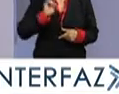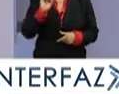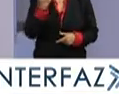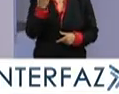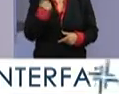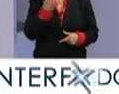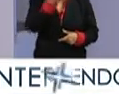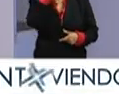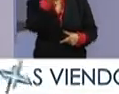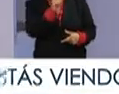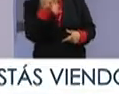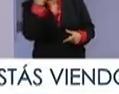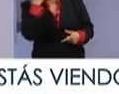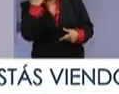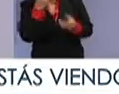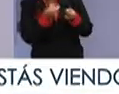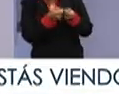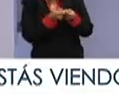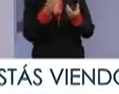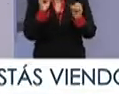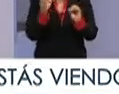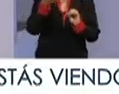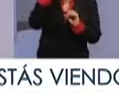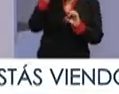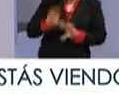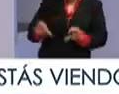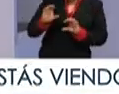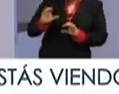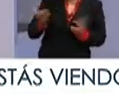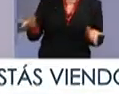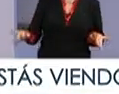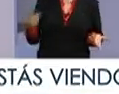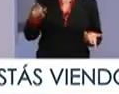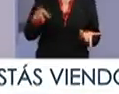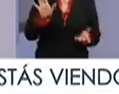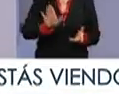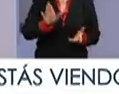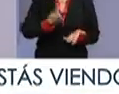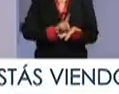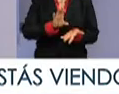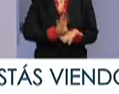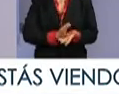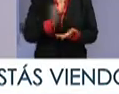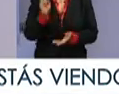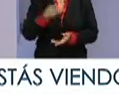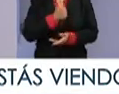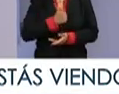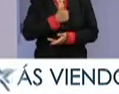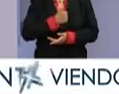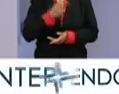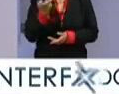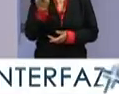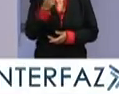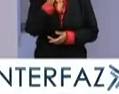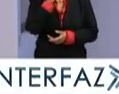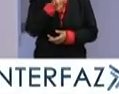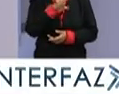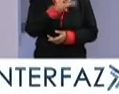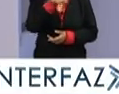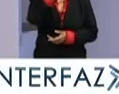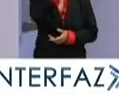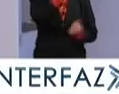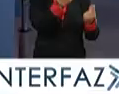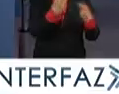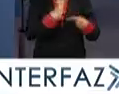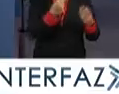ya quien no sabe utilizar un teléfono, quien no sabe utilizar una computadora, ya es un discapacitado, lamentablemente. Exacto. Pero para eso también ya hay